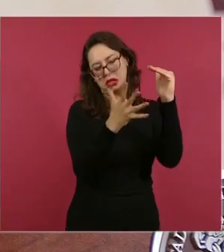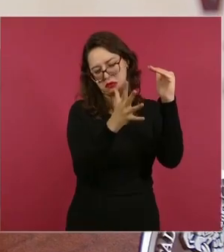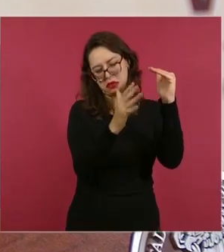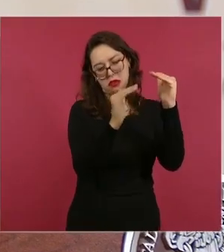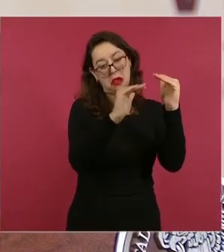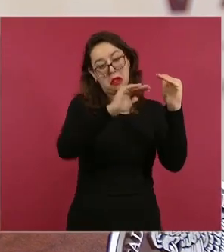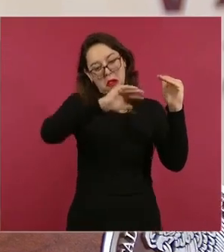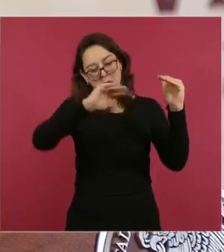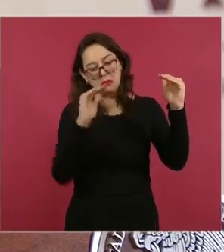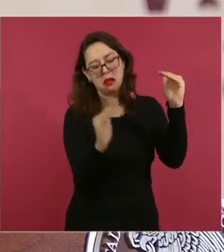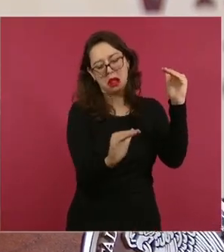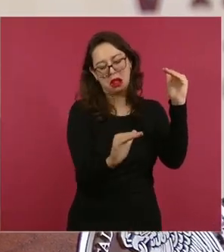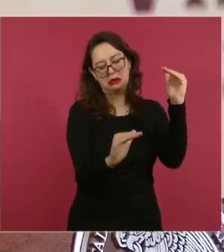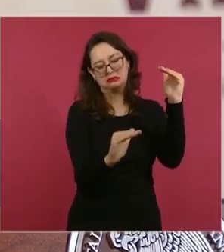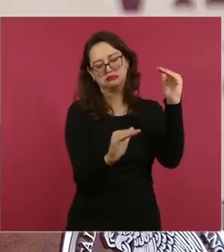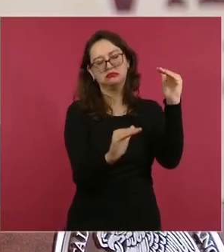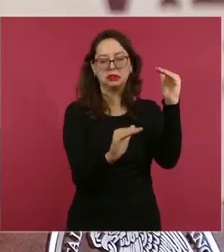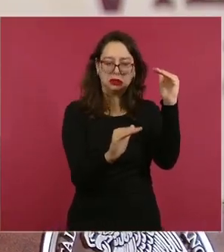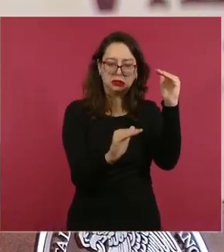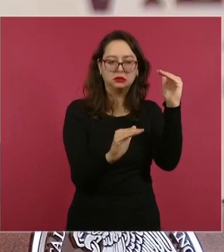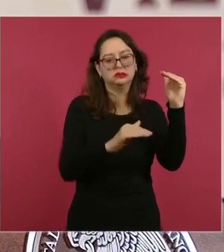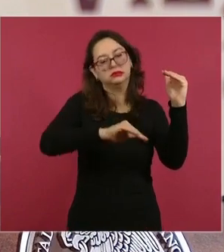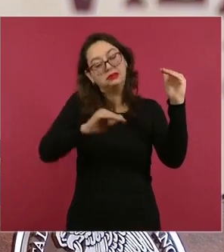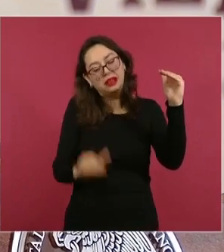este hay niveles